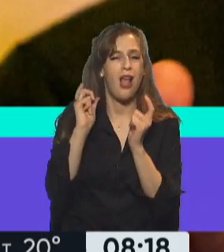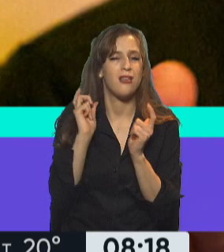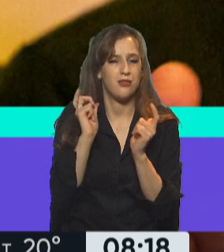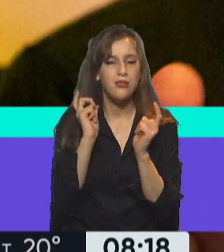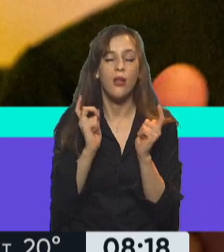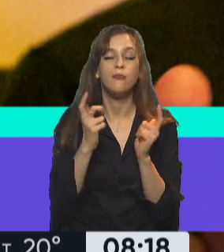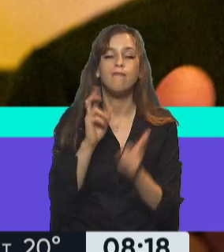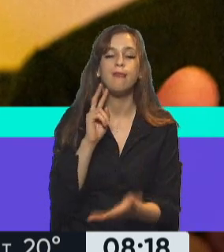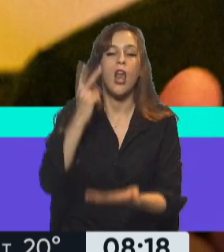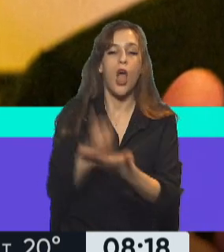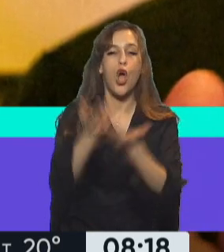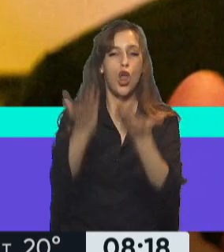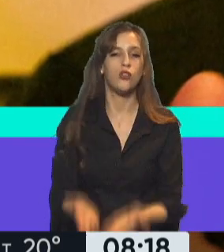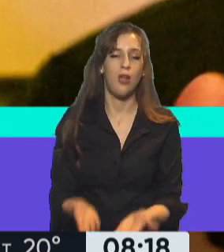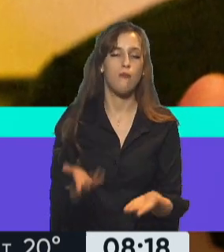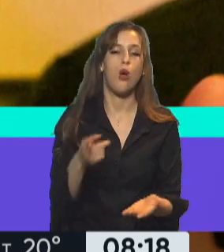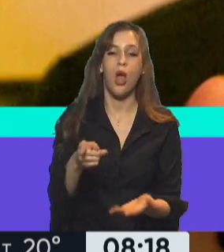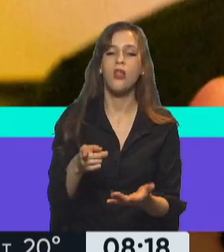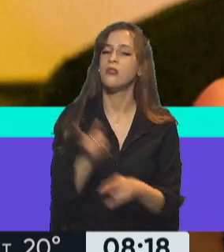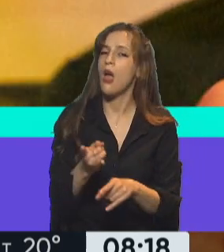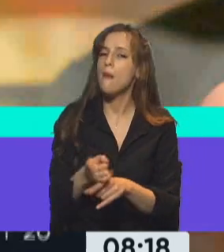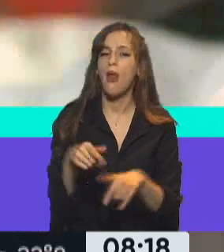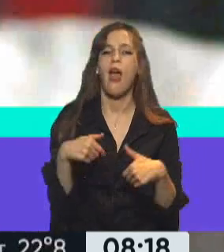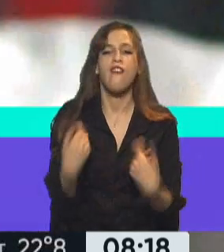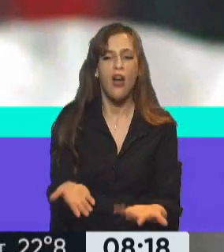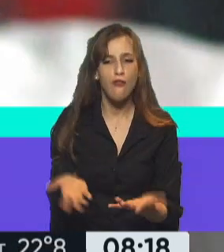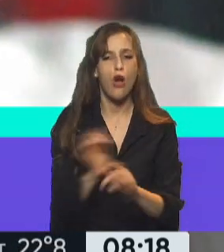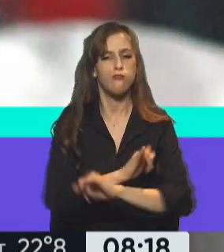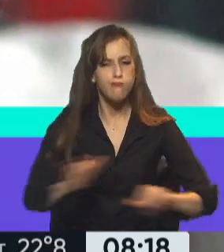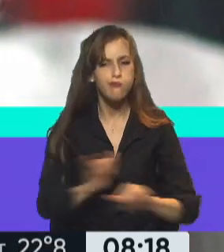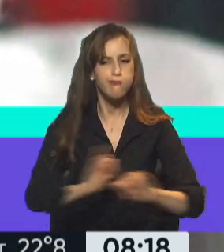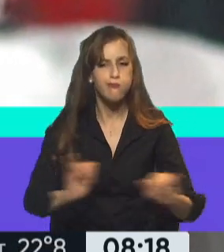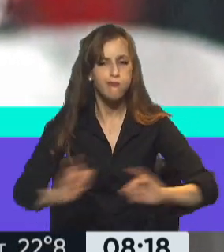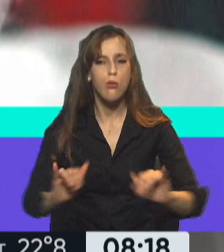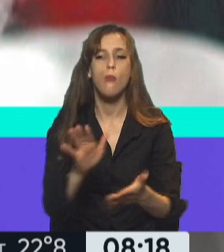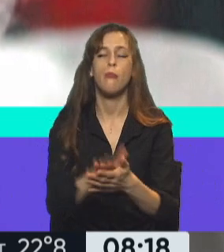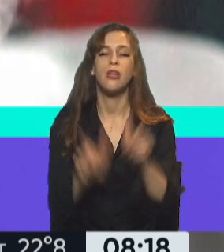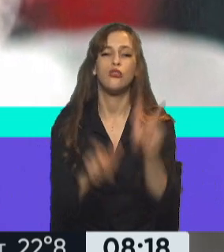su permanente disposición para difundir y apoyar las voces de los trabajadores de